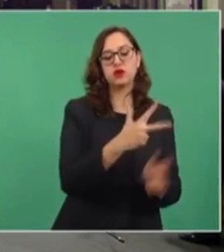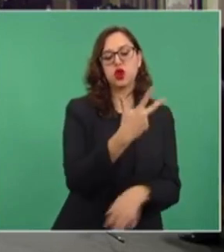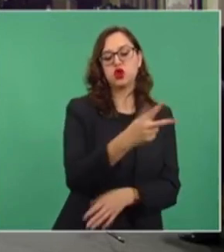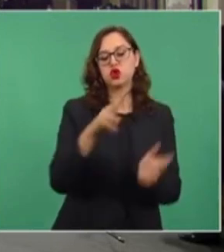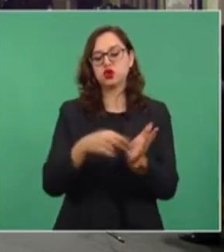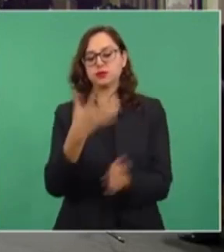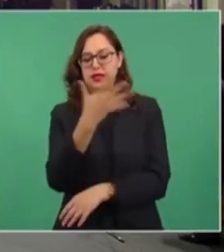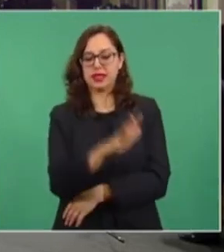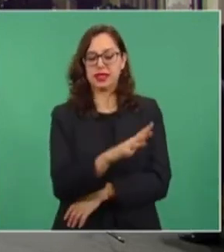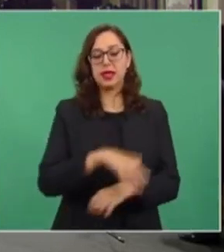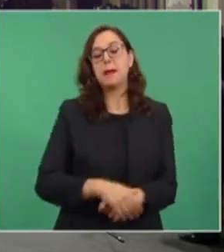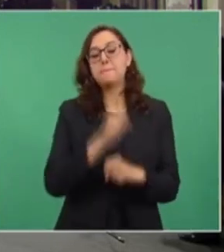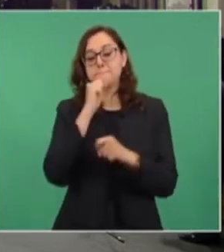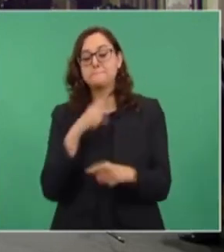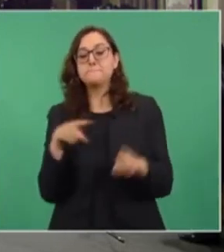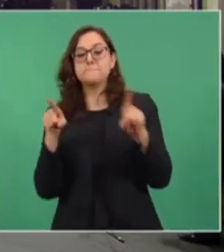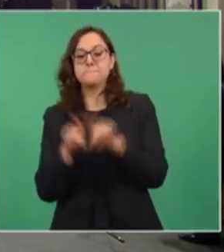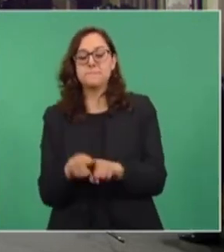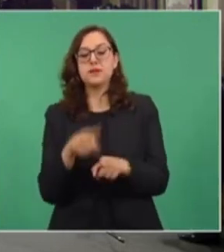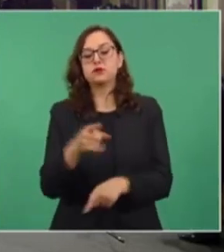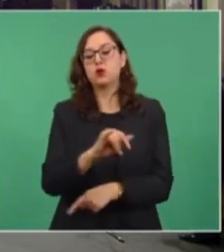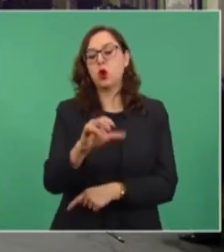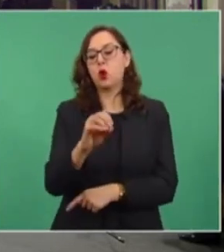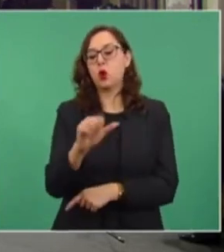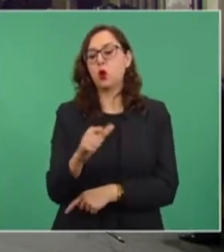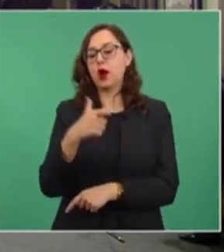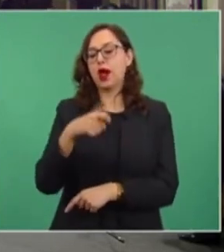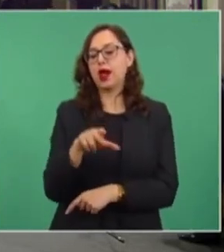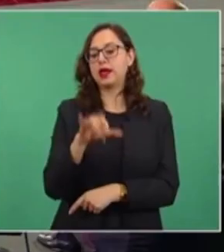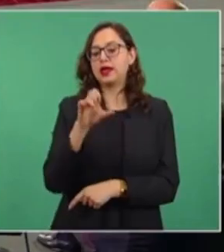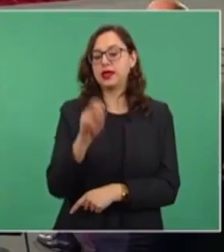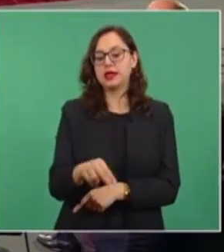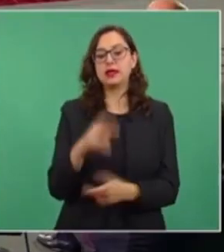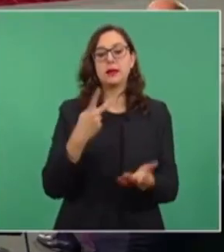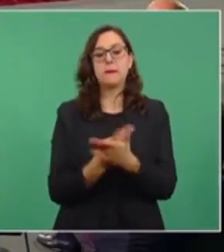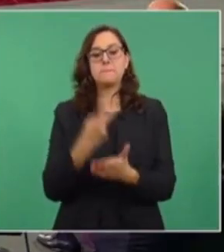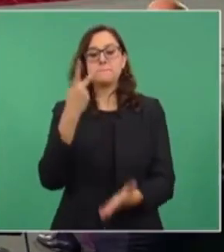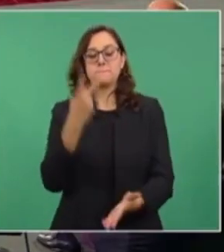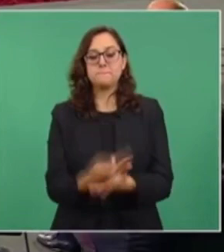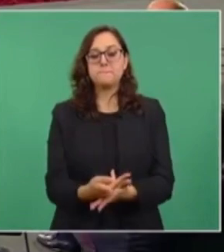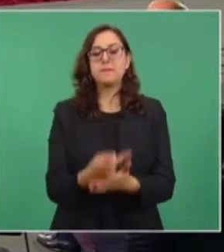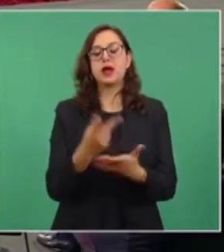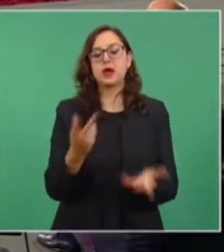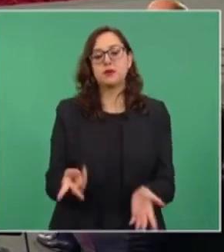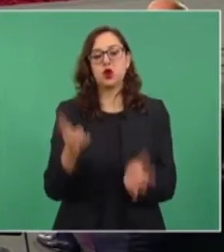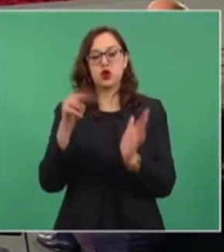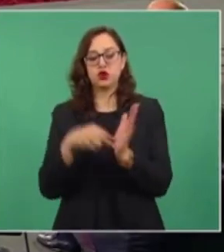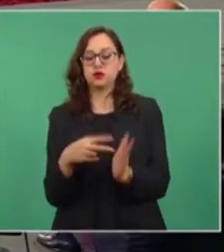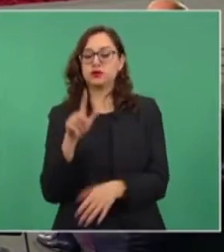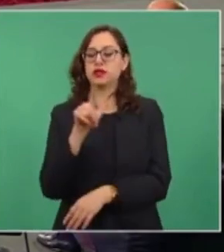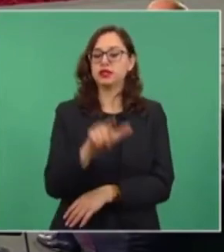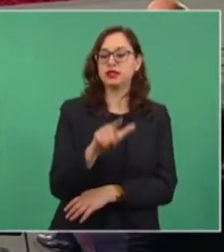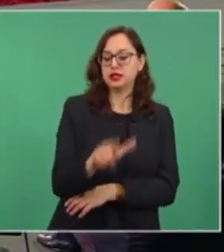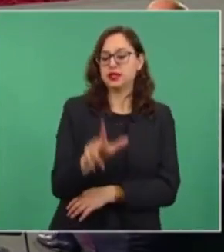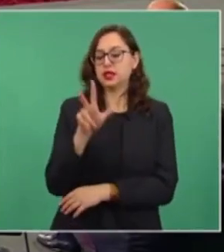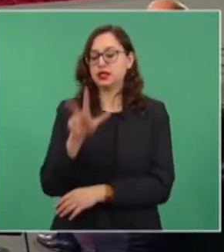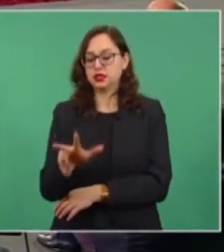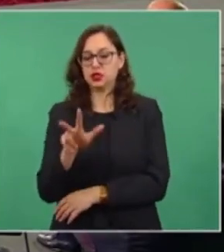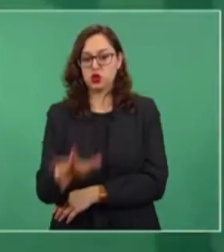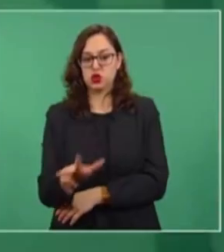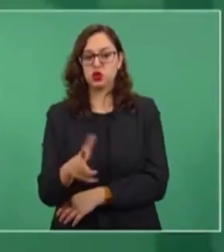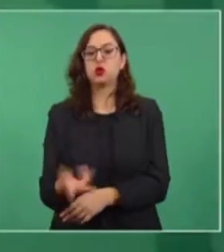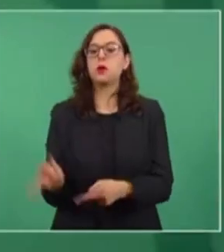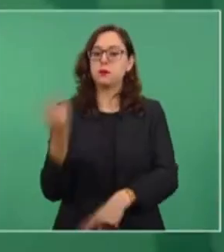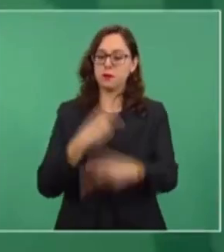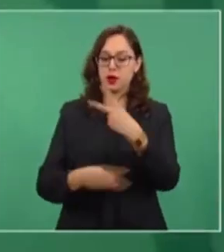arquitecto Alberto González Pozo y al arquitecto Joaquín Álvarez Ordóñez, Premios Nacionales de Arquitectura 2017 y 2018, que hoy